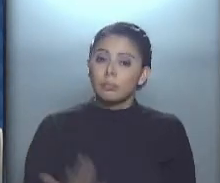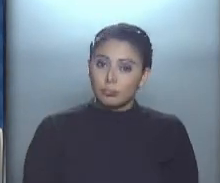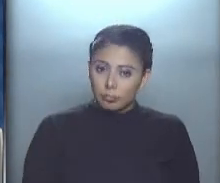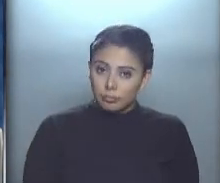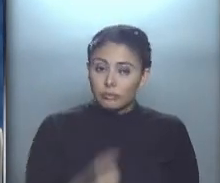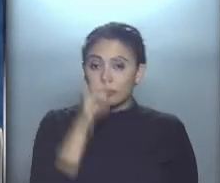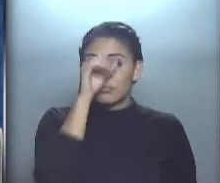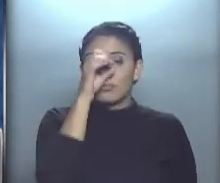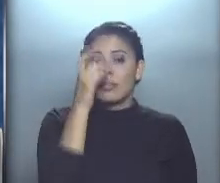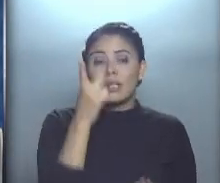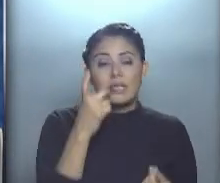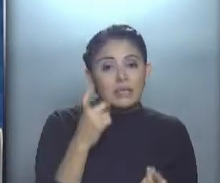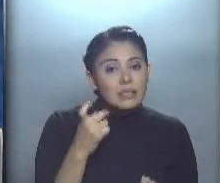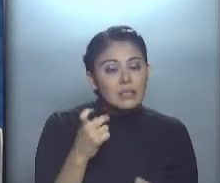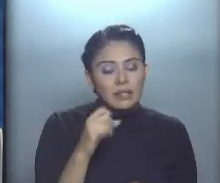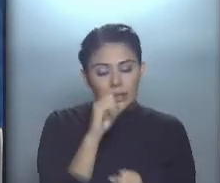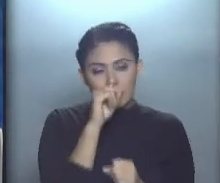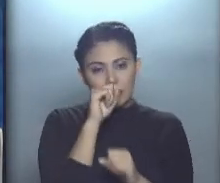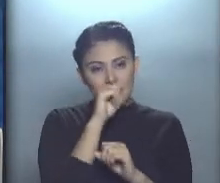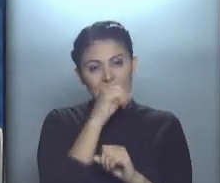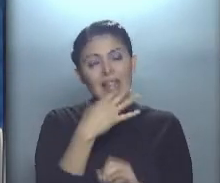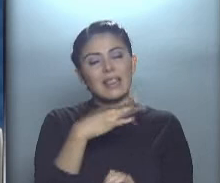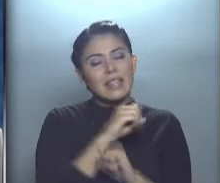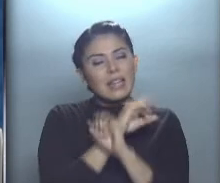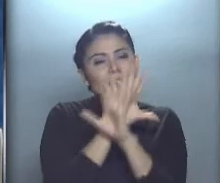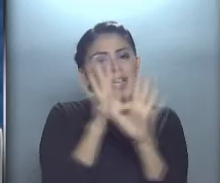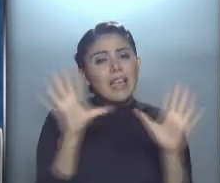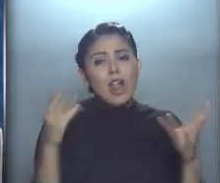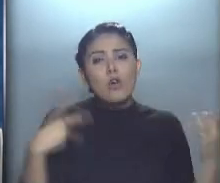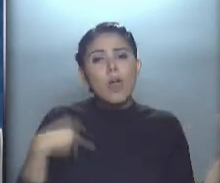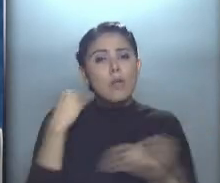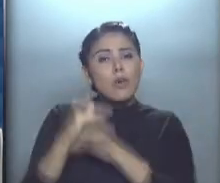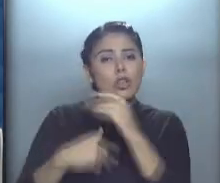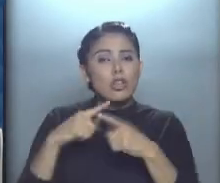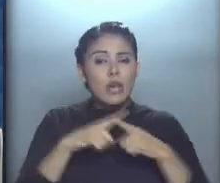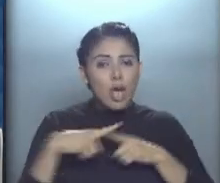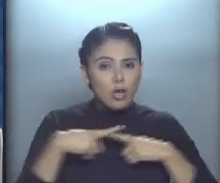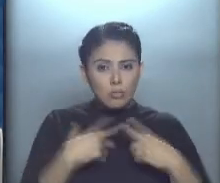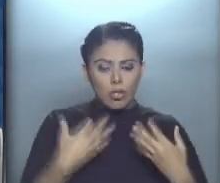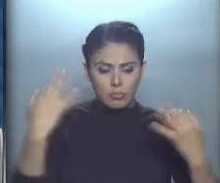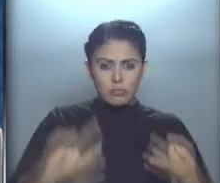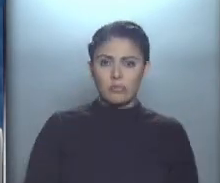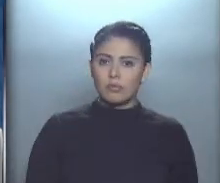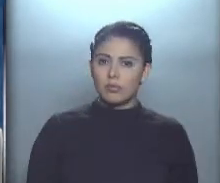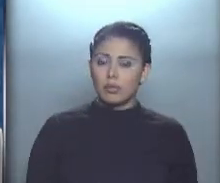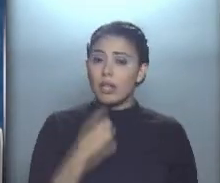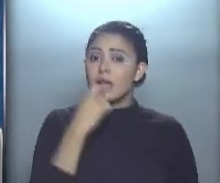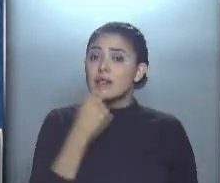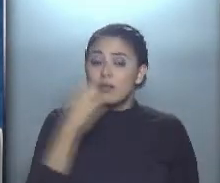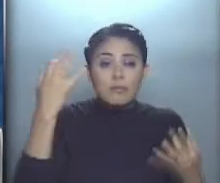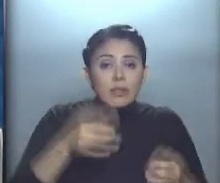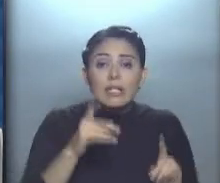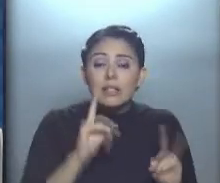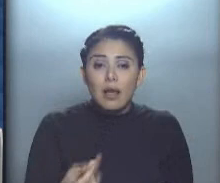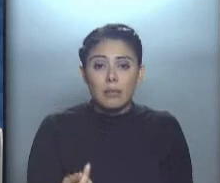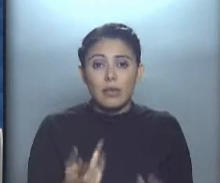necesario tener una clara dimensión de los procesos de negociación para hacerlo con racionalidad, porque la racionalidad es también lo